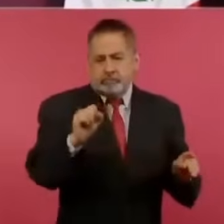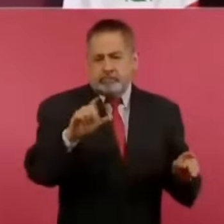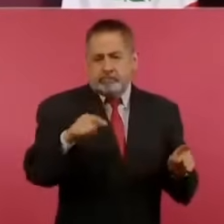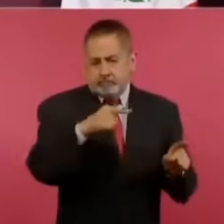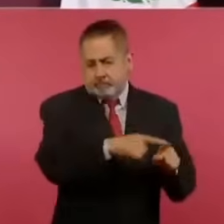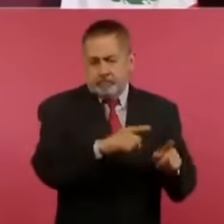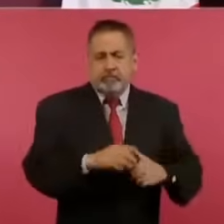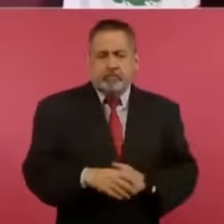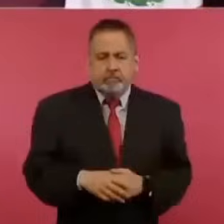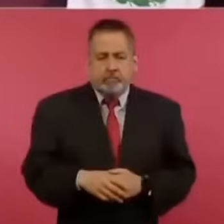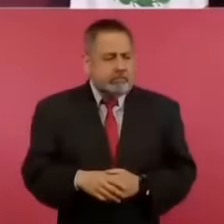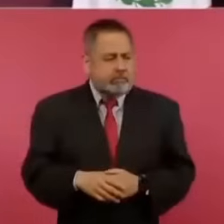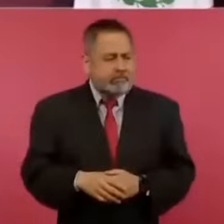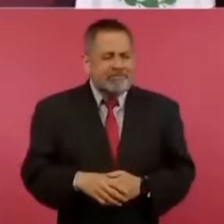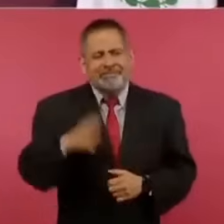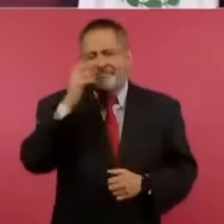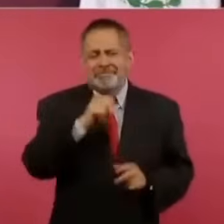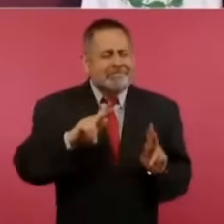y las vendió